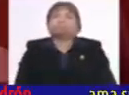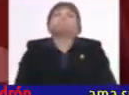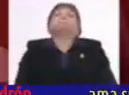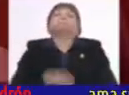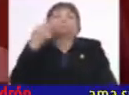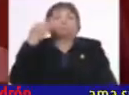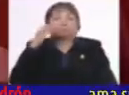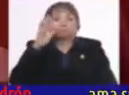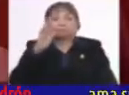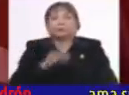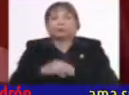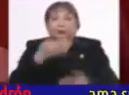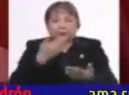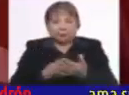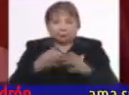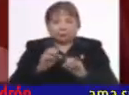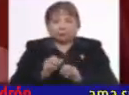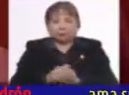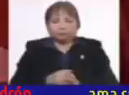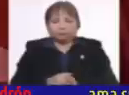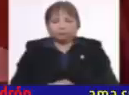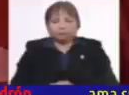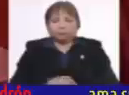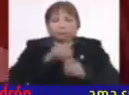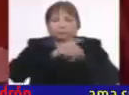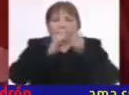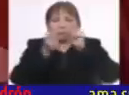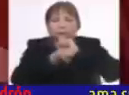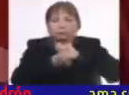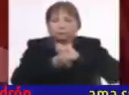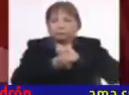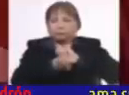fue la d cambiar